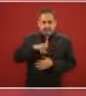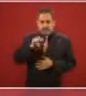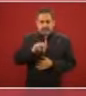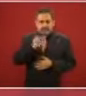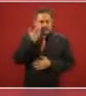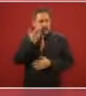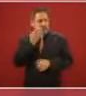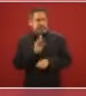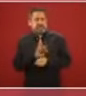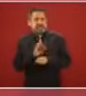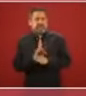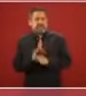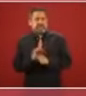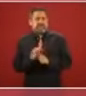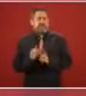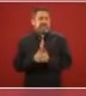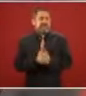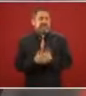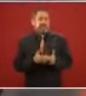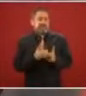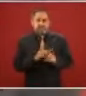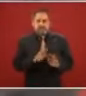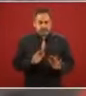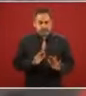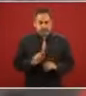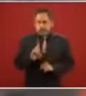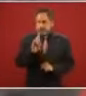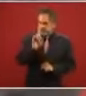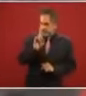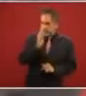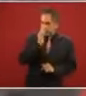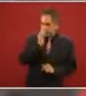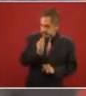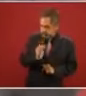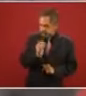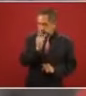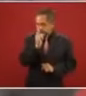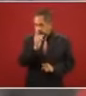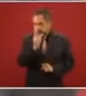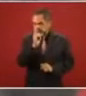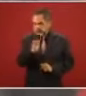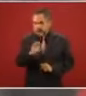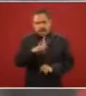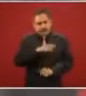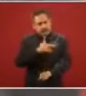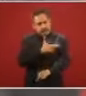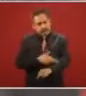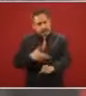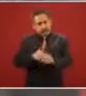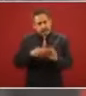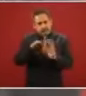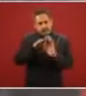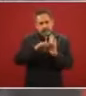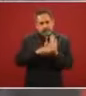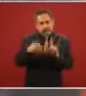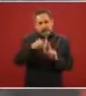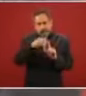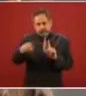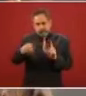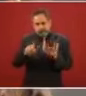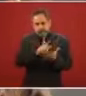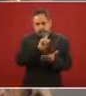tapadera. Nada más que hay un procedimiento legal, hay